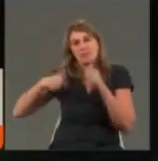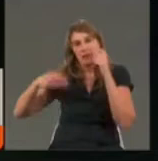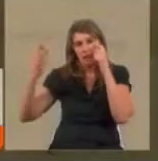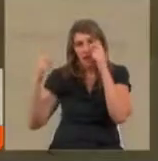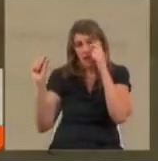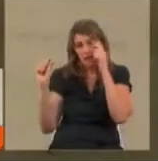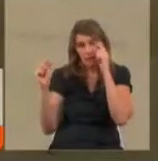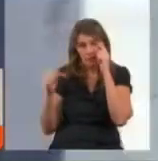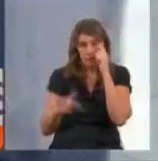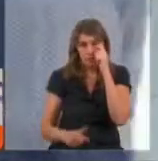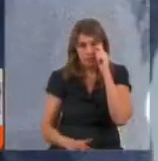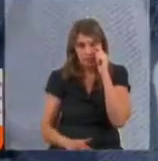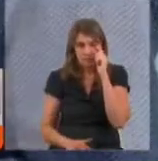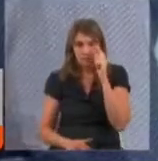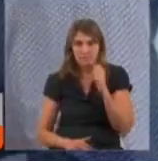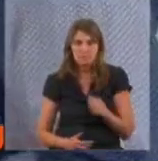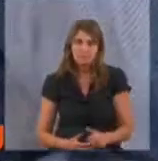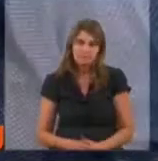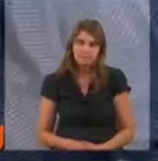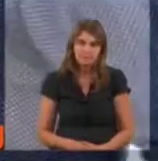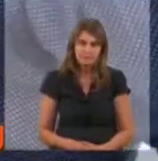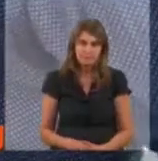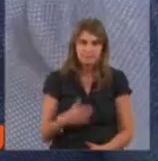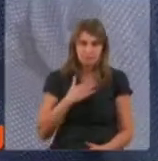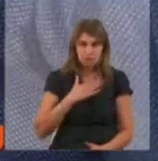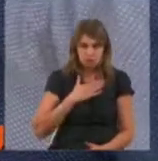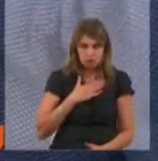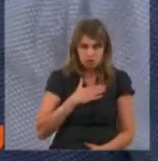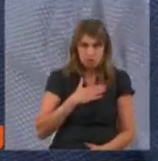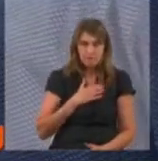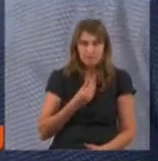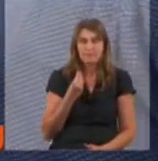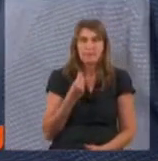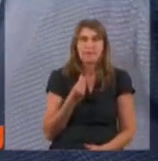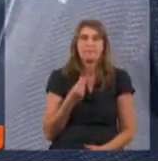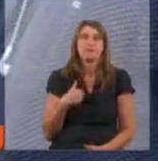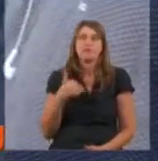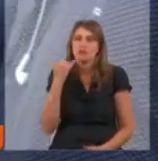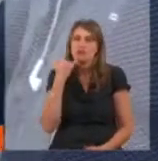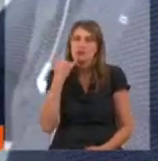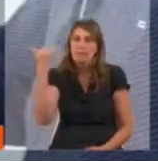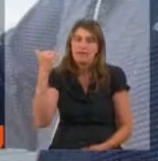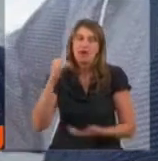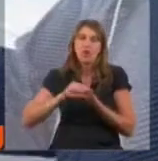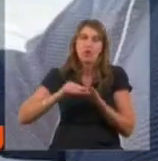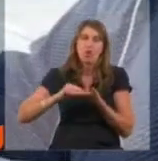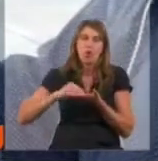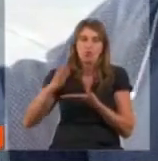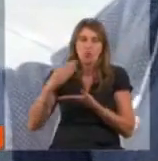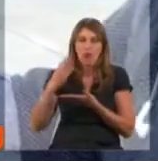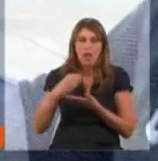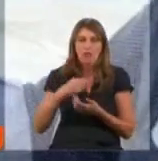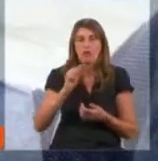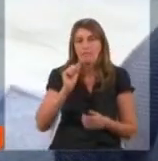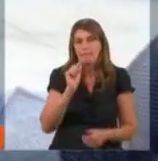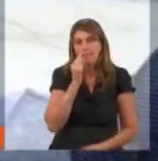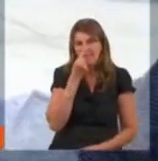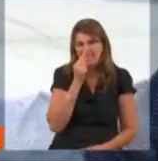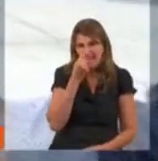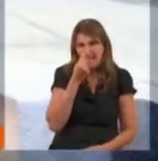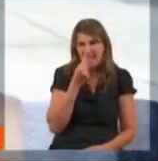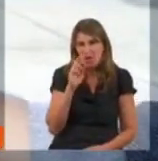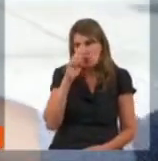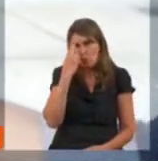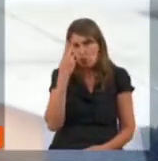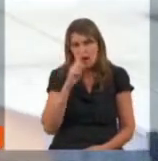Canal 4. Bueno, mira, en mi caso yo hice una consulta al consulado, me dijeron que el tema de PCR, siendo uruguayo, no lo pedían. Después hay